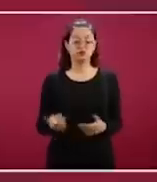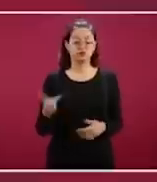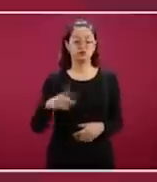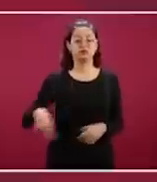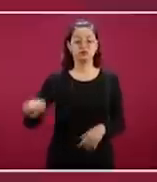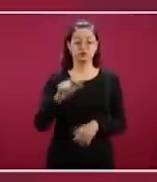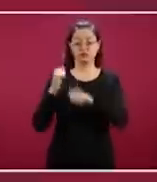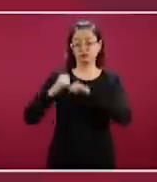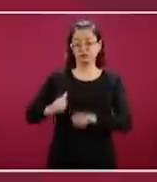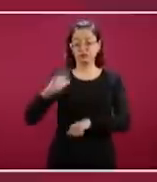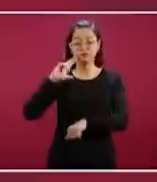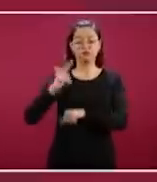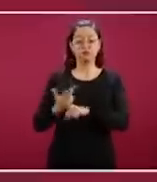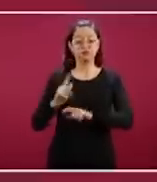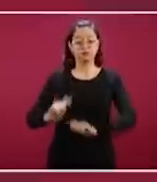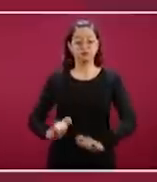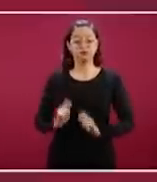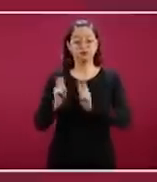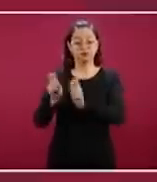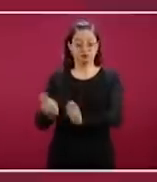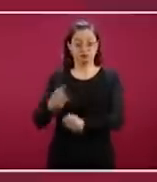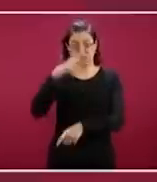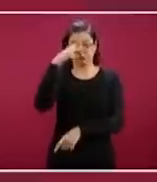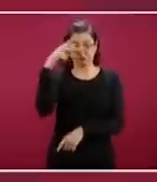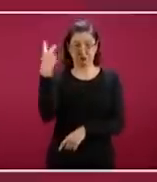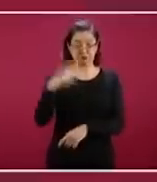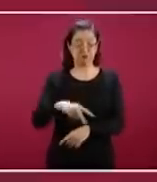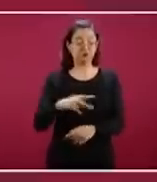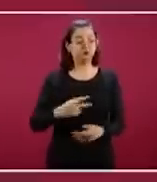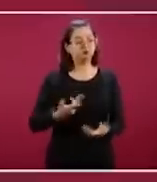autoridades de nuestro país.